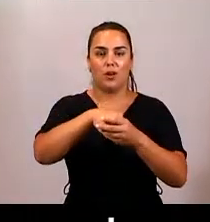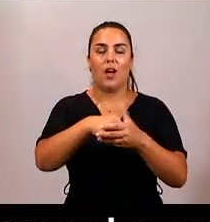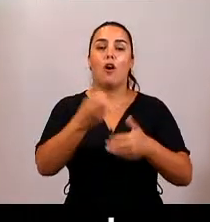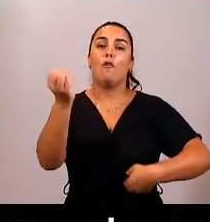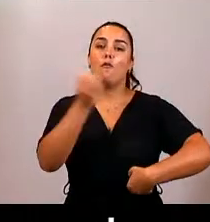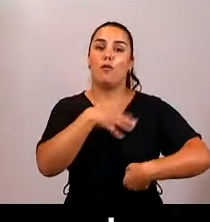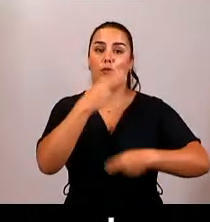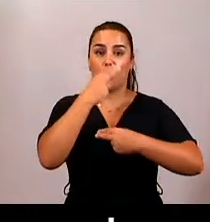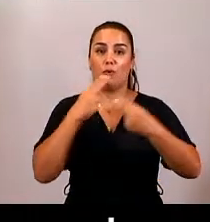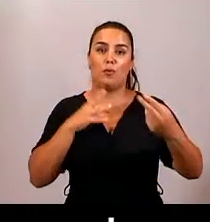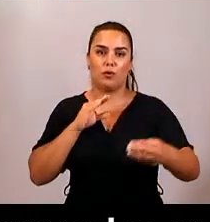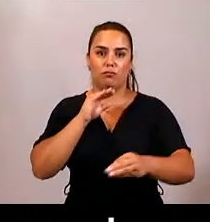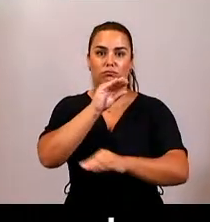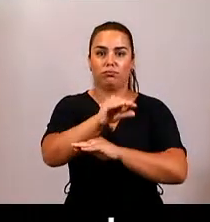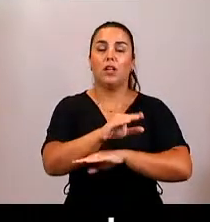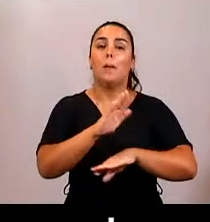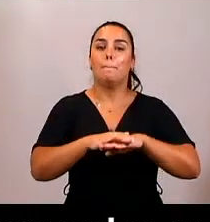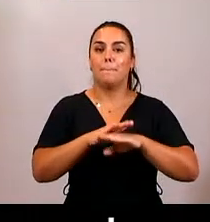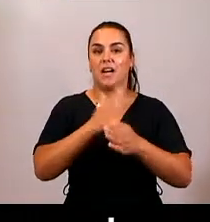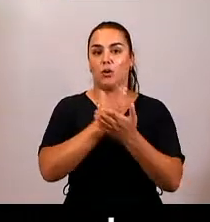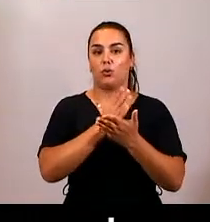fondos públicos para el curso